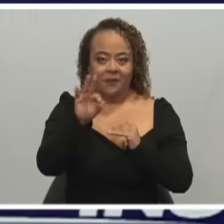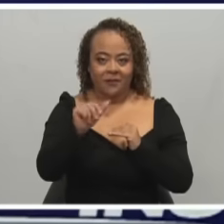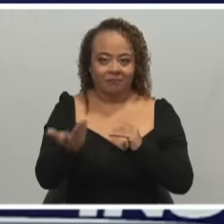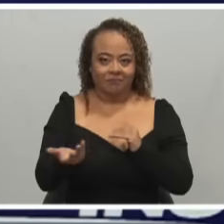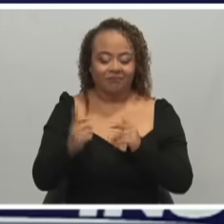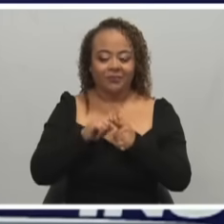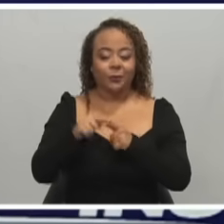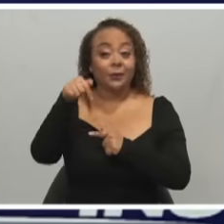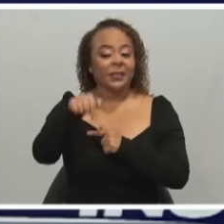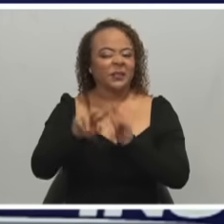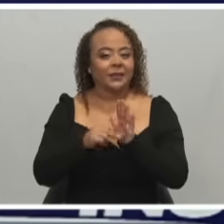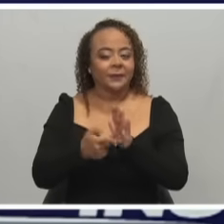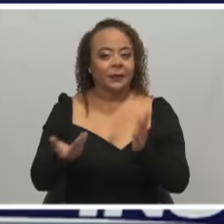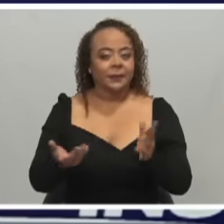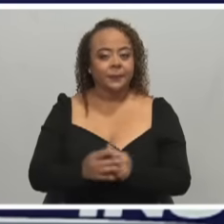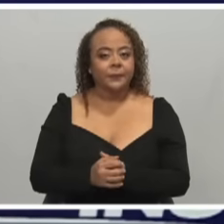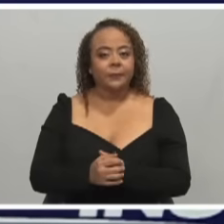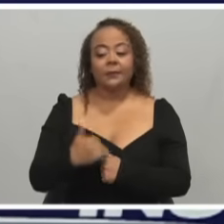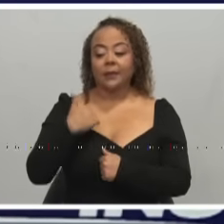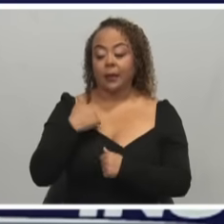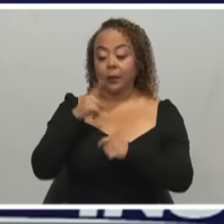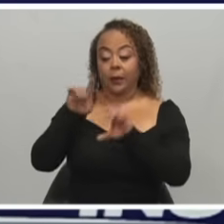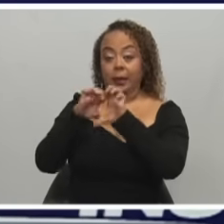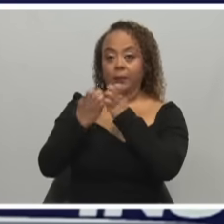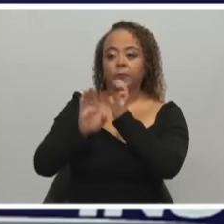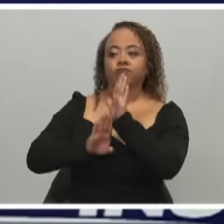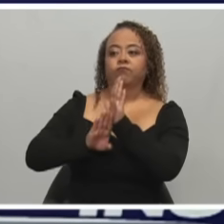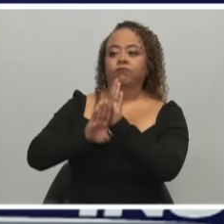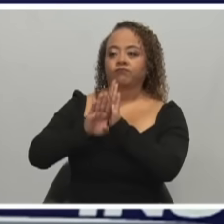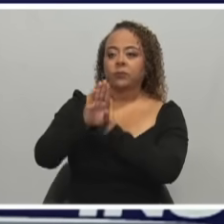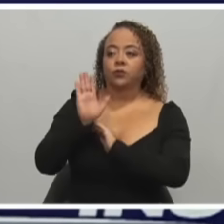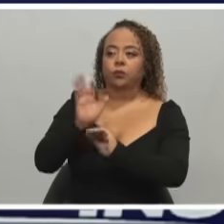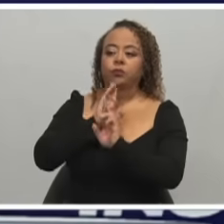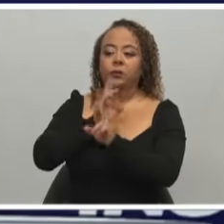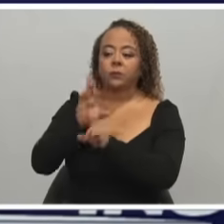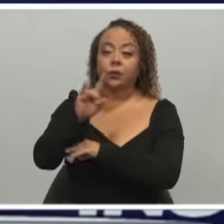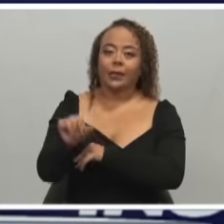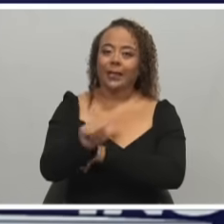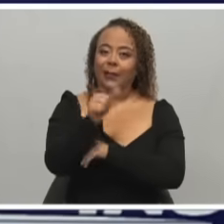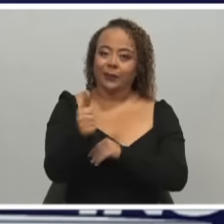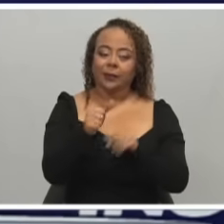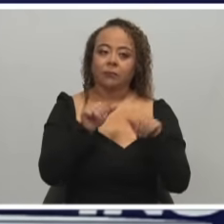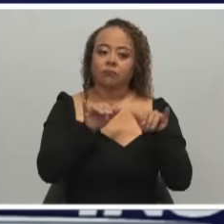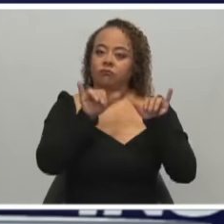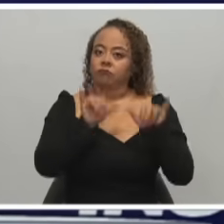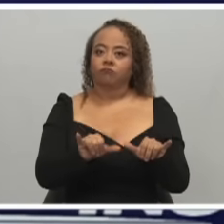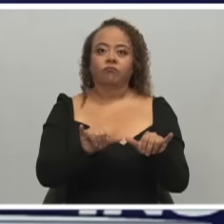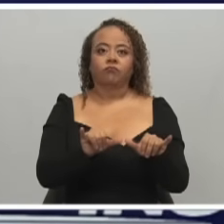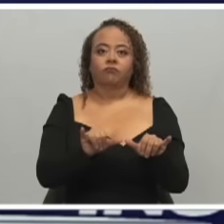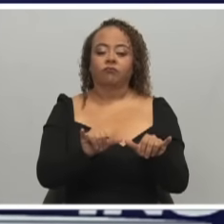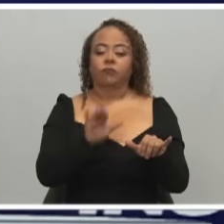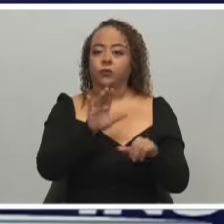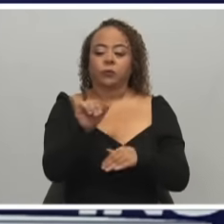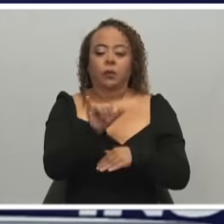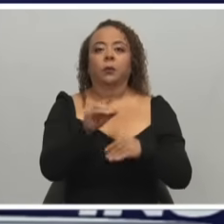Entonces eso quiere decir de que hay una selección que ha crecido en su rendimiento y otra que se ha mantenido prácticamente en su